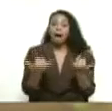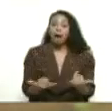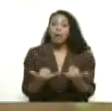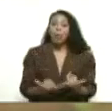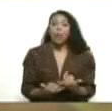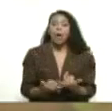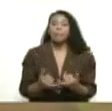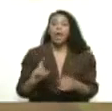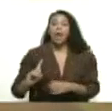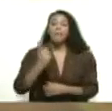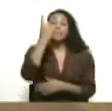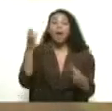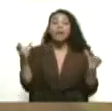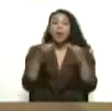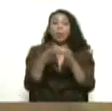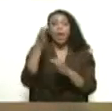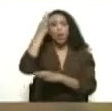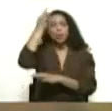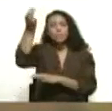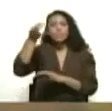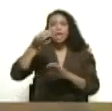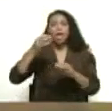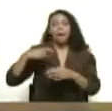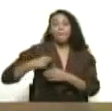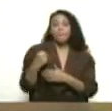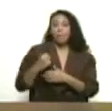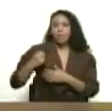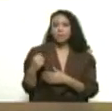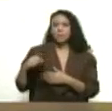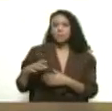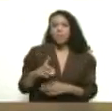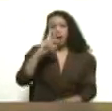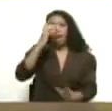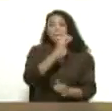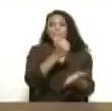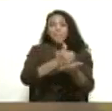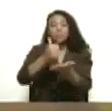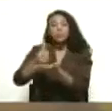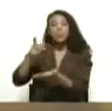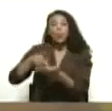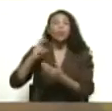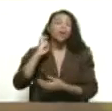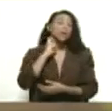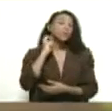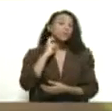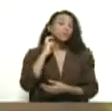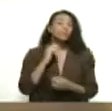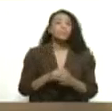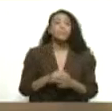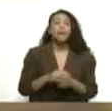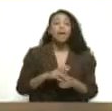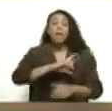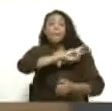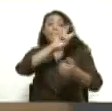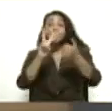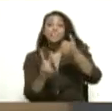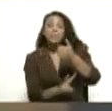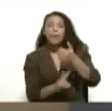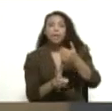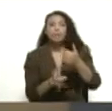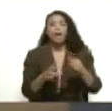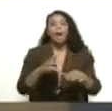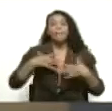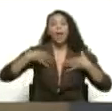Se realiza la primera reunión del Consejo General de Policías con la asistencia del Fiscal General de la República y del Vicepresidente Sectorial